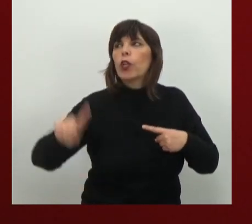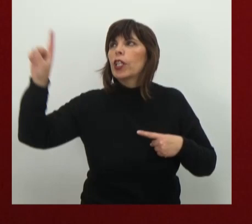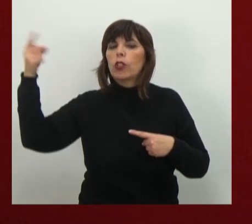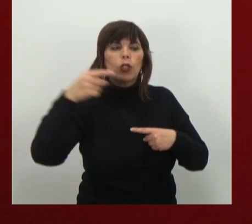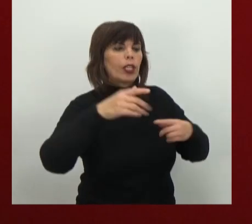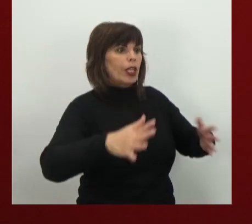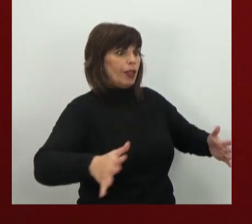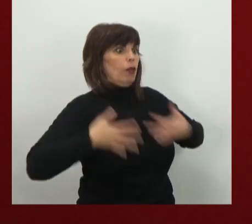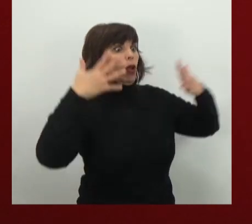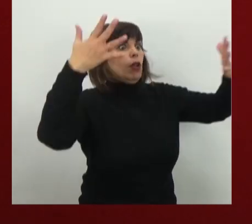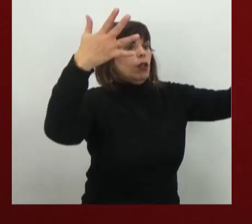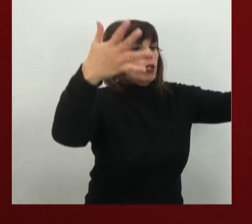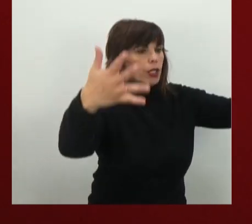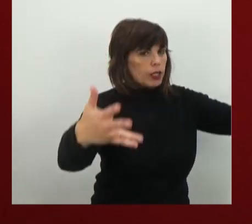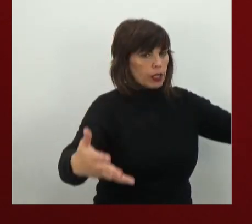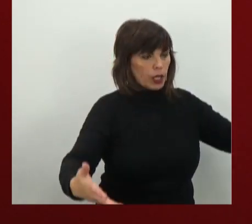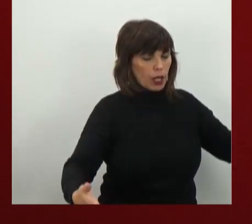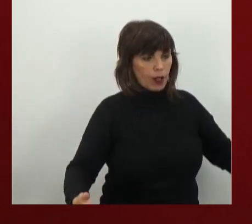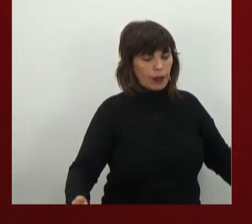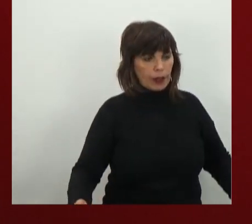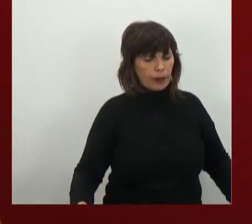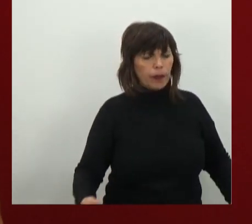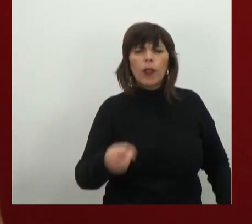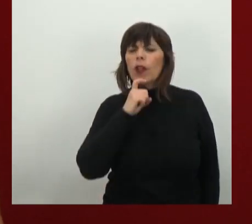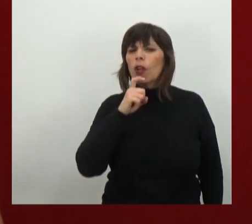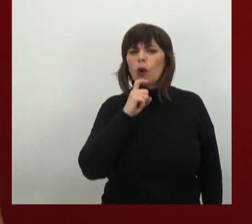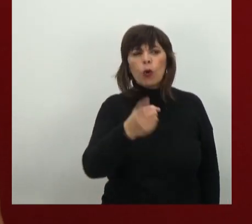¿Cómo? Echando vuestra ansiedad,